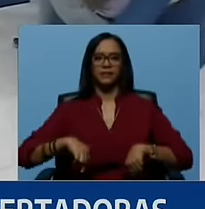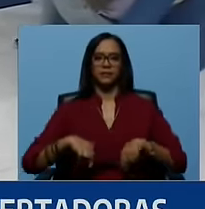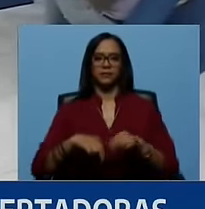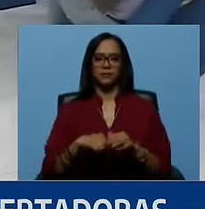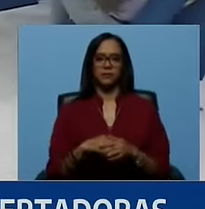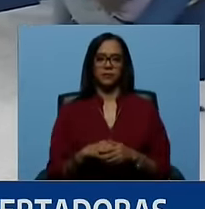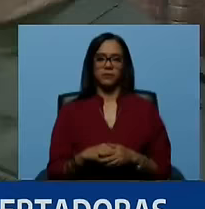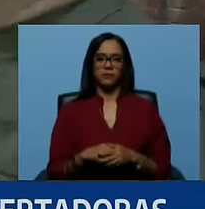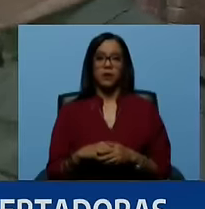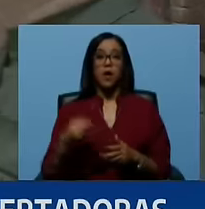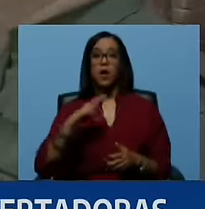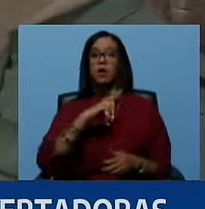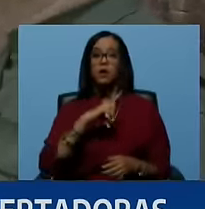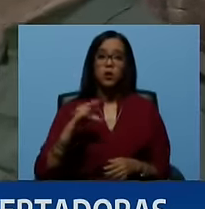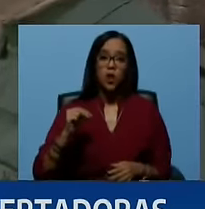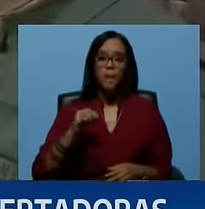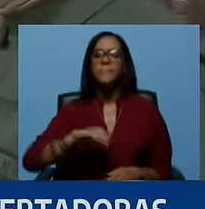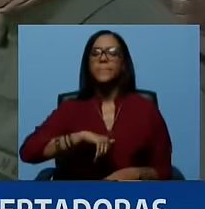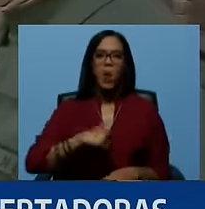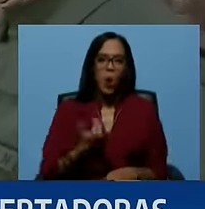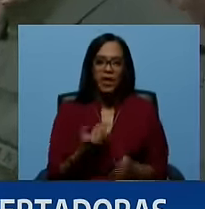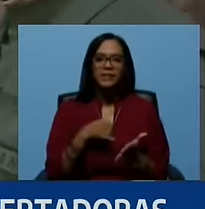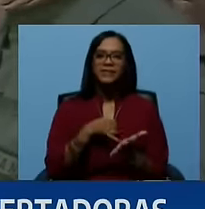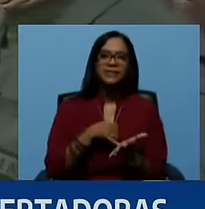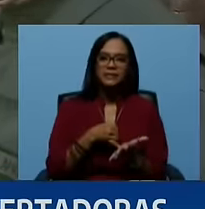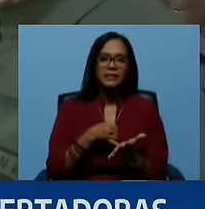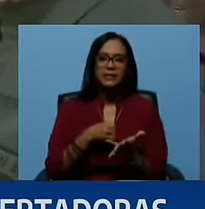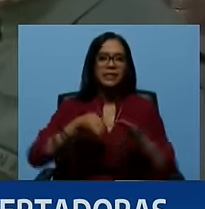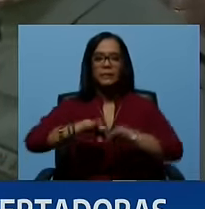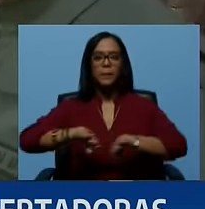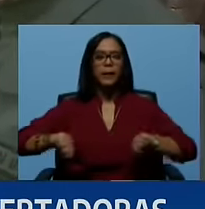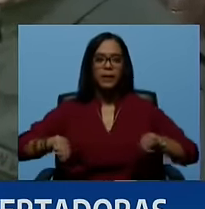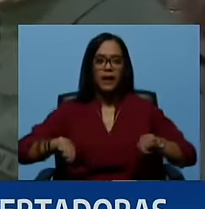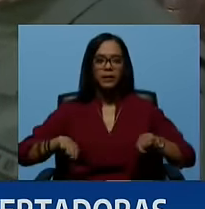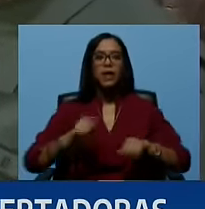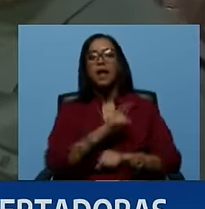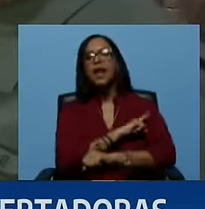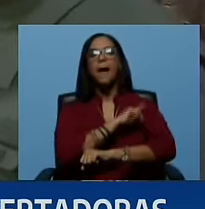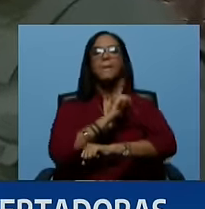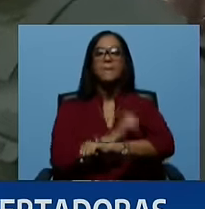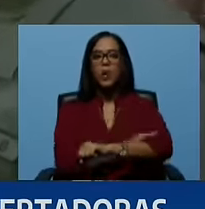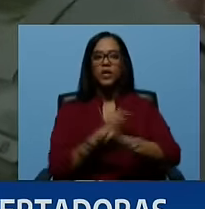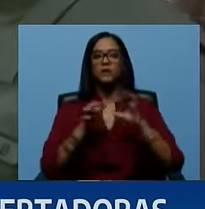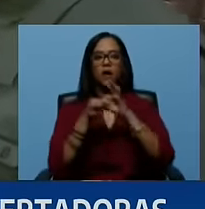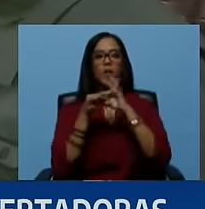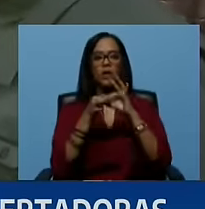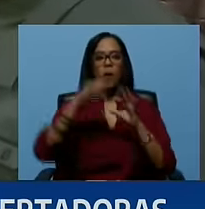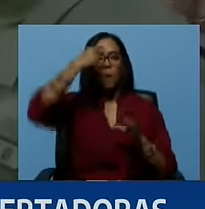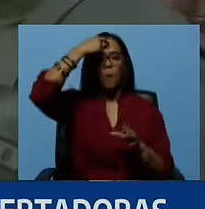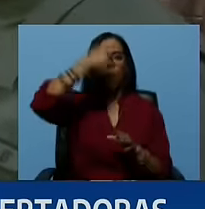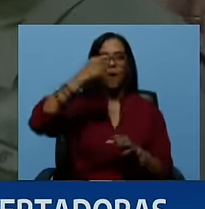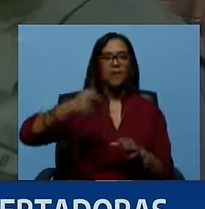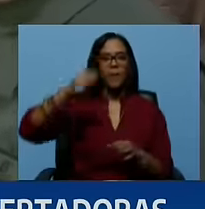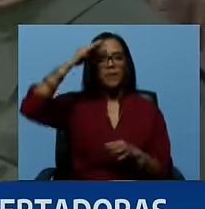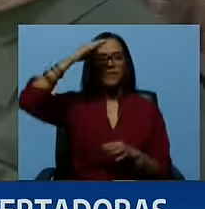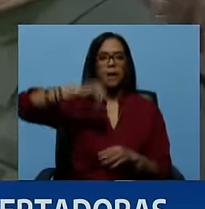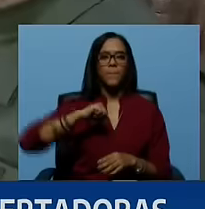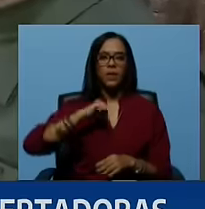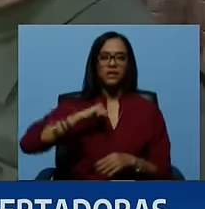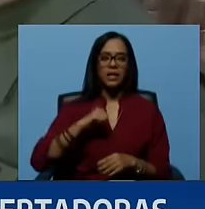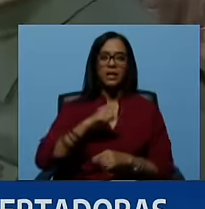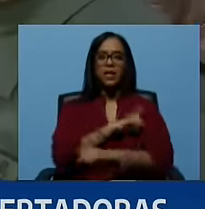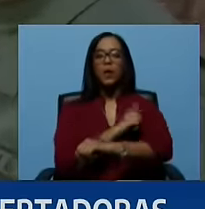podrán no podrán debilitar ni dividir La Poderosa Unión Cívico mililitar policial del poder